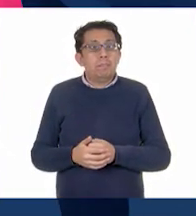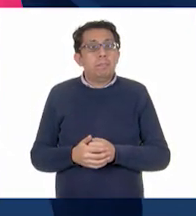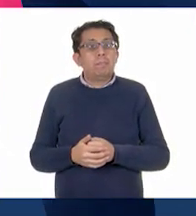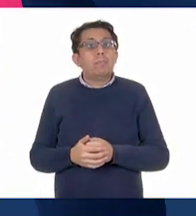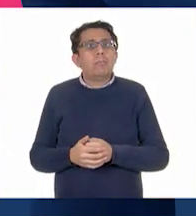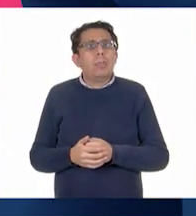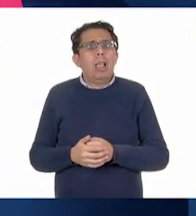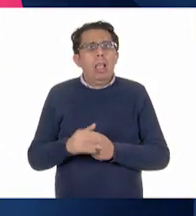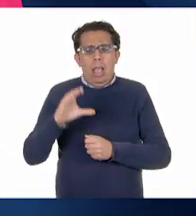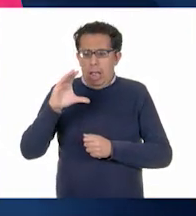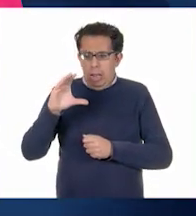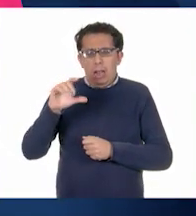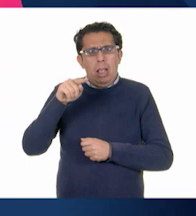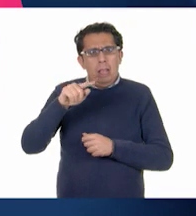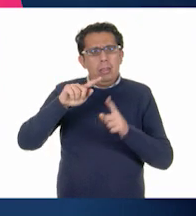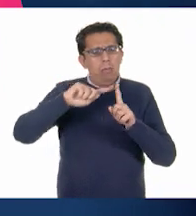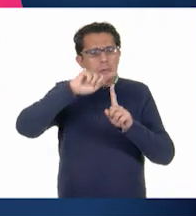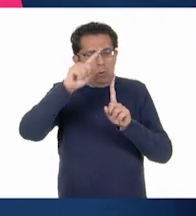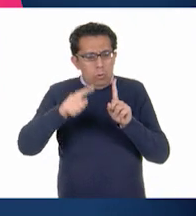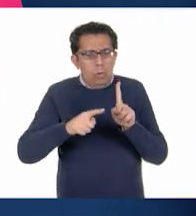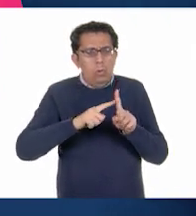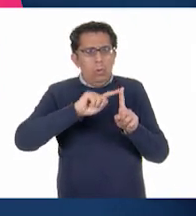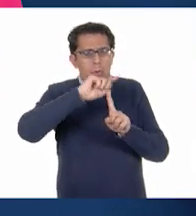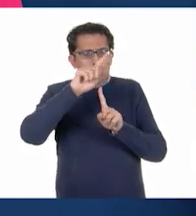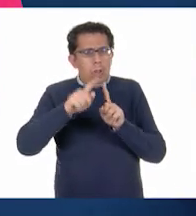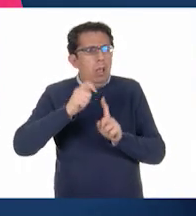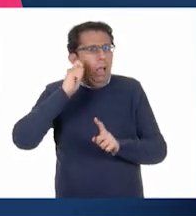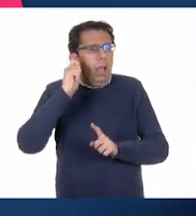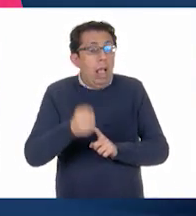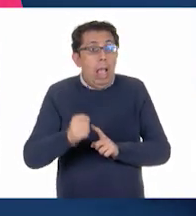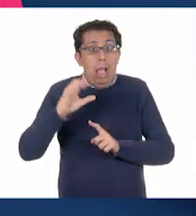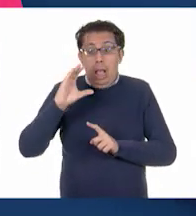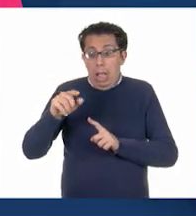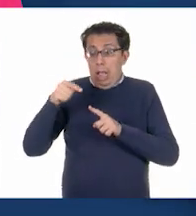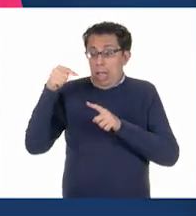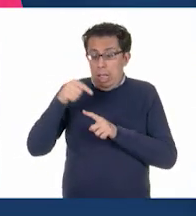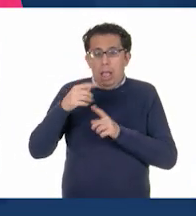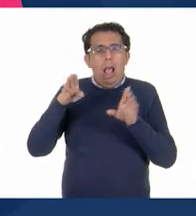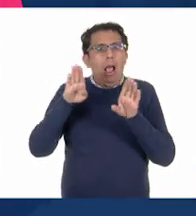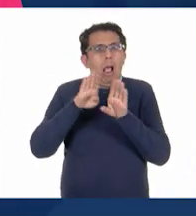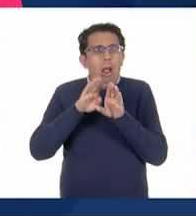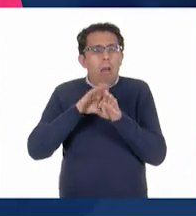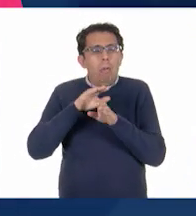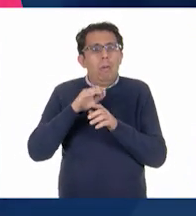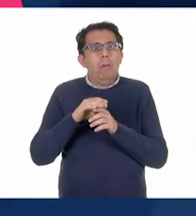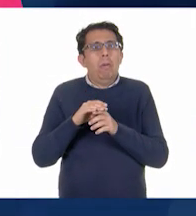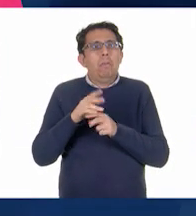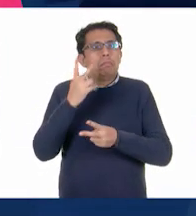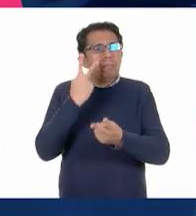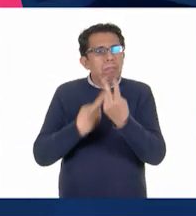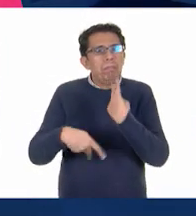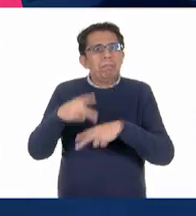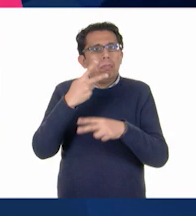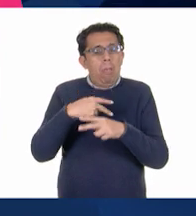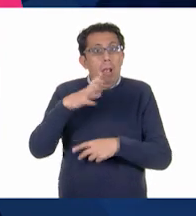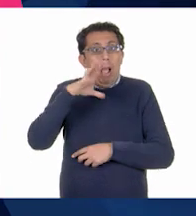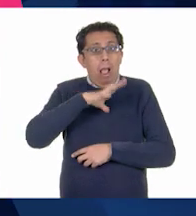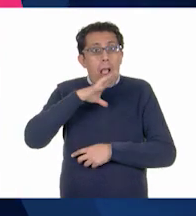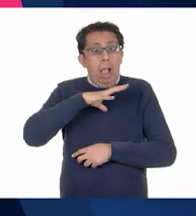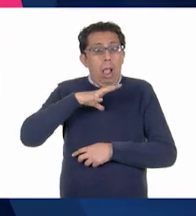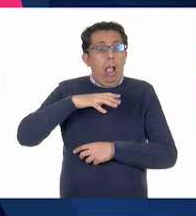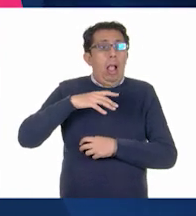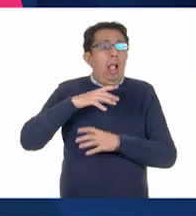El ciclo del carbono es el camino que sigue este importante elemento químico, que permite así su presencia en todo el planeta de manera